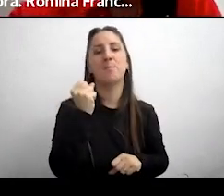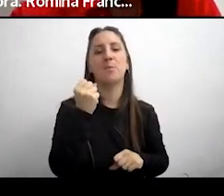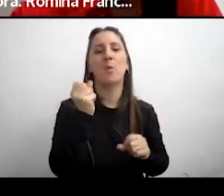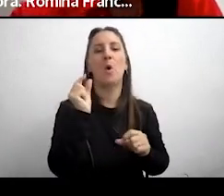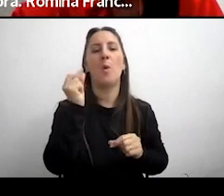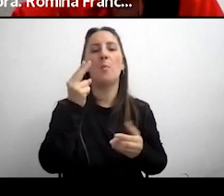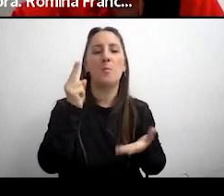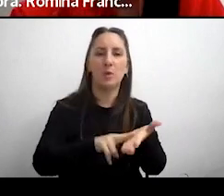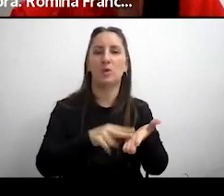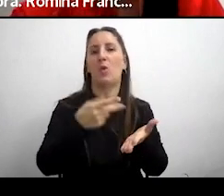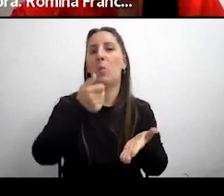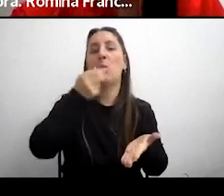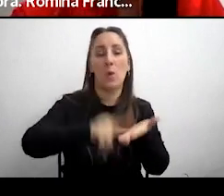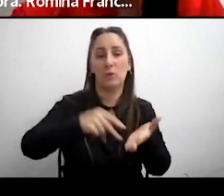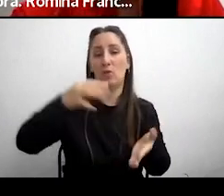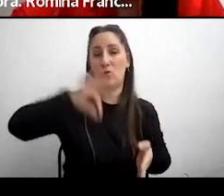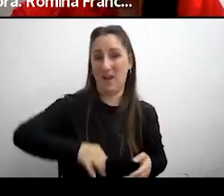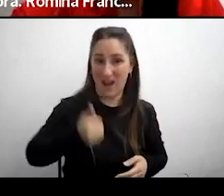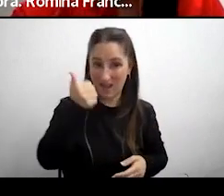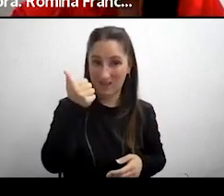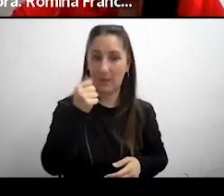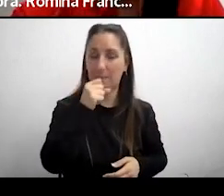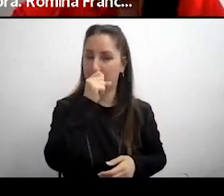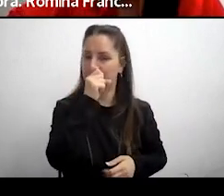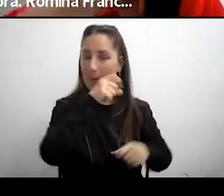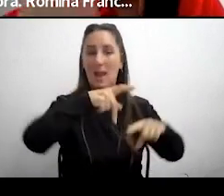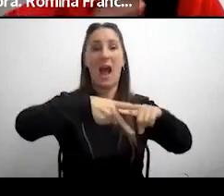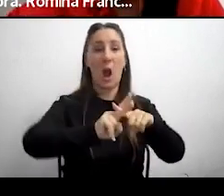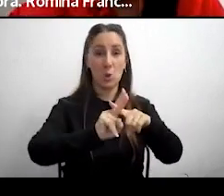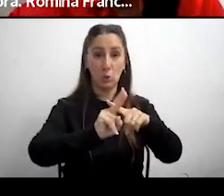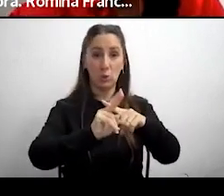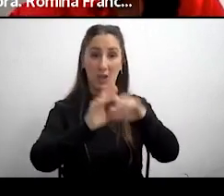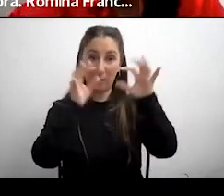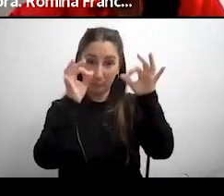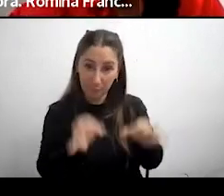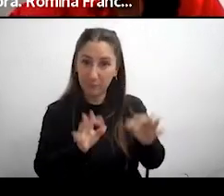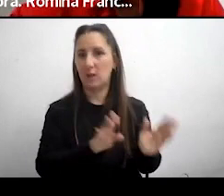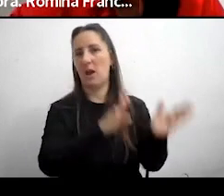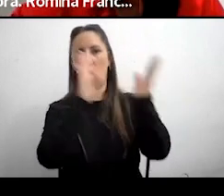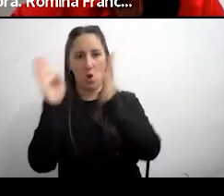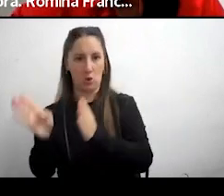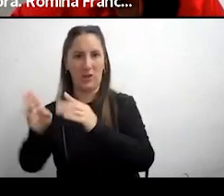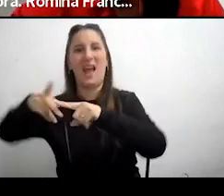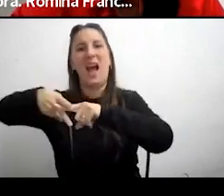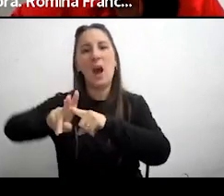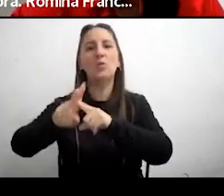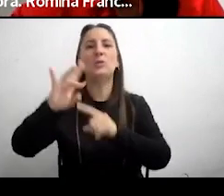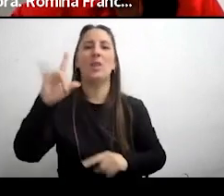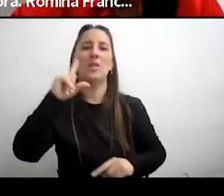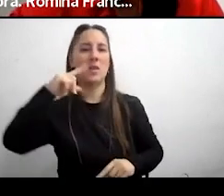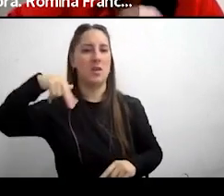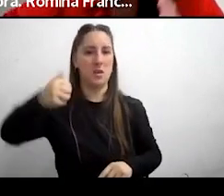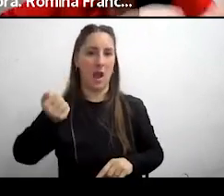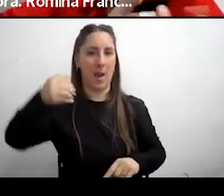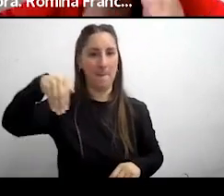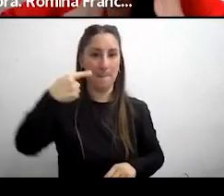ganancias. Tenemos la primera parte de este ajuste técnico, nos vamos a la otra parte, que es el ajuste dinámico, que básicamente